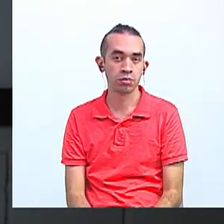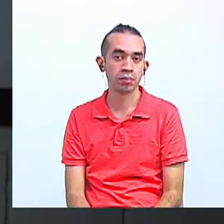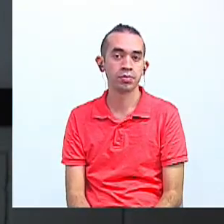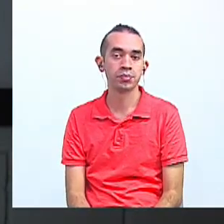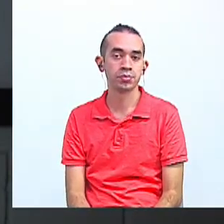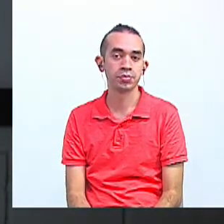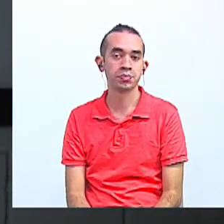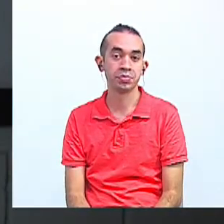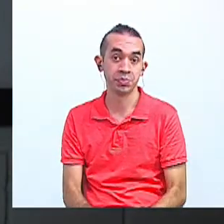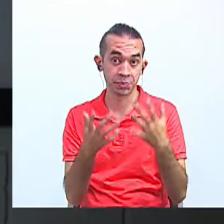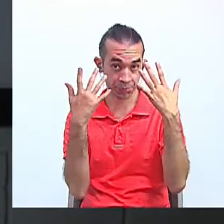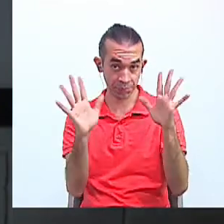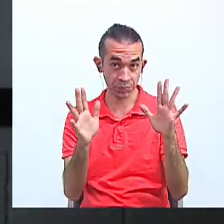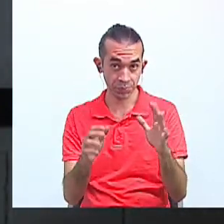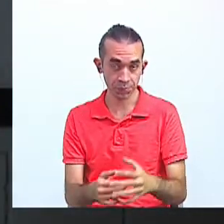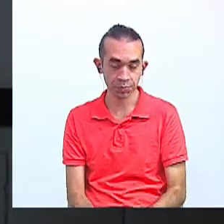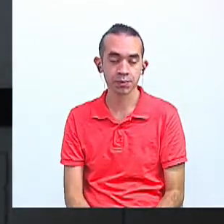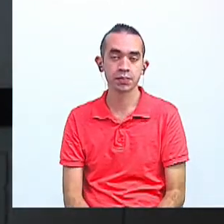Ok.